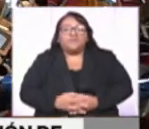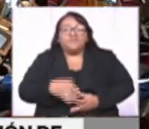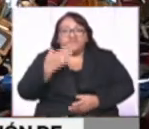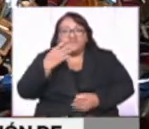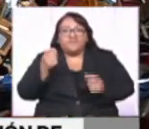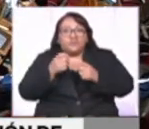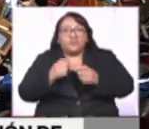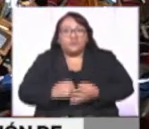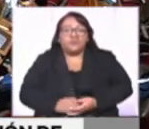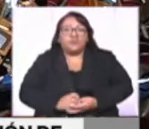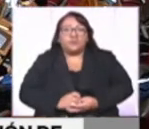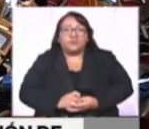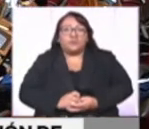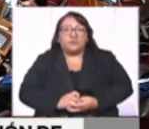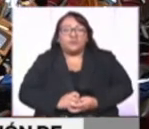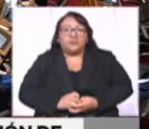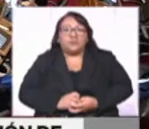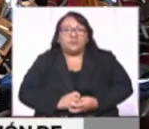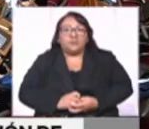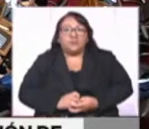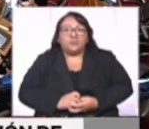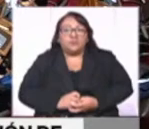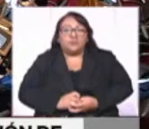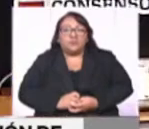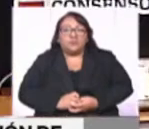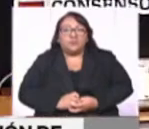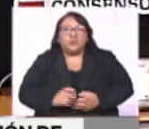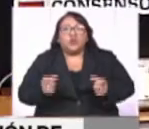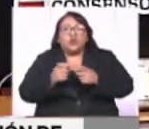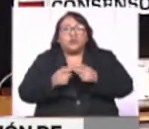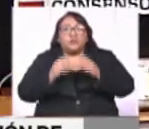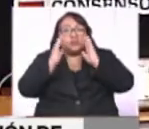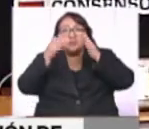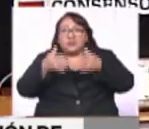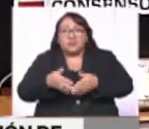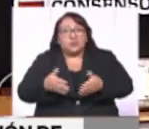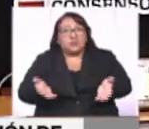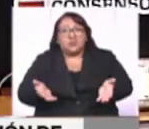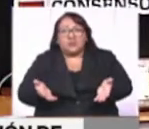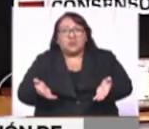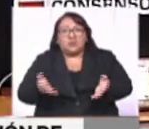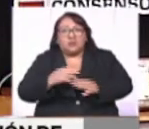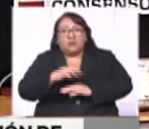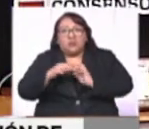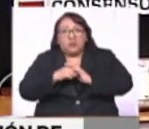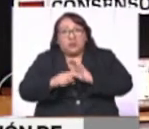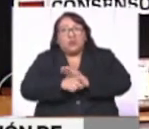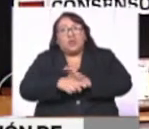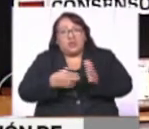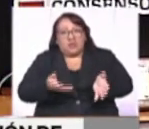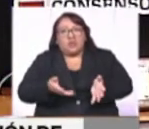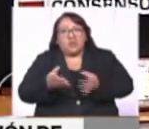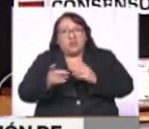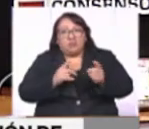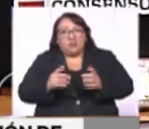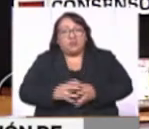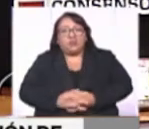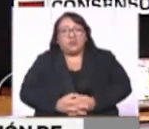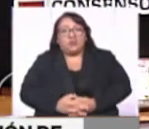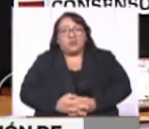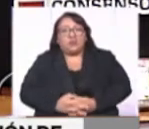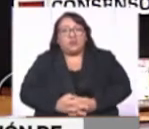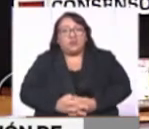congresista. Señores congresistas, por favor, les voy a exhortar que se ciñan al proyecto de ley en materia de debate, por